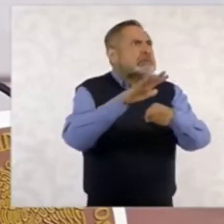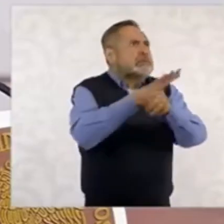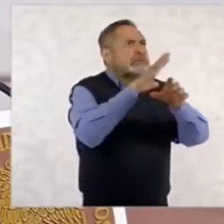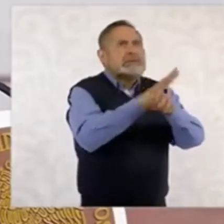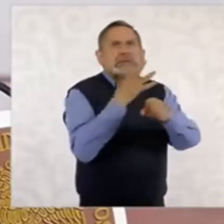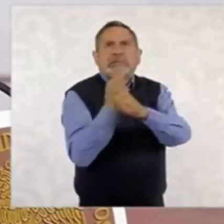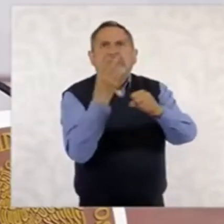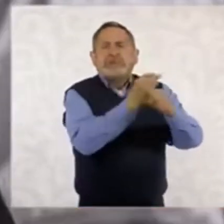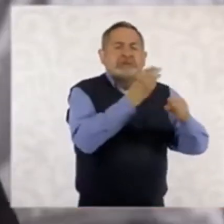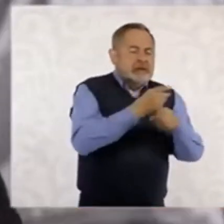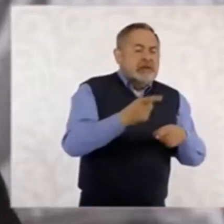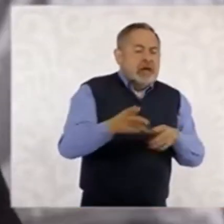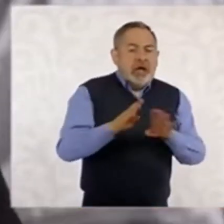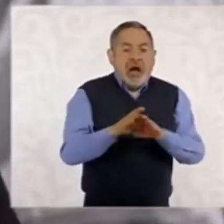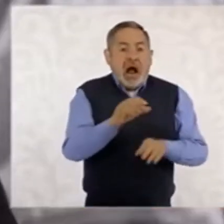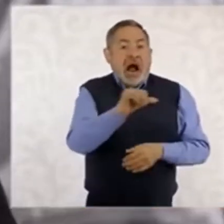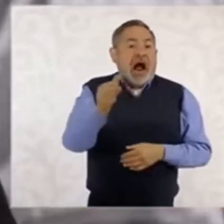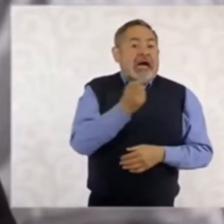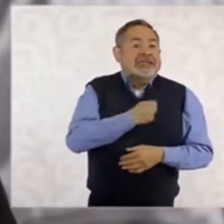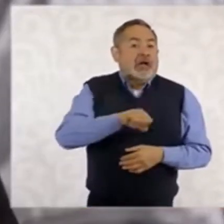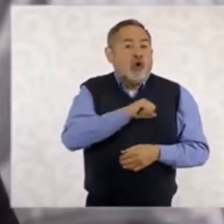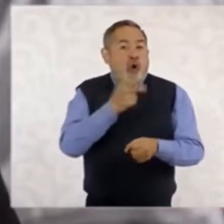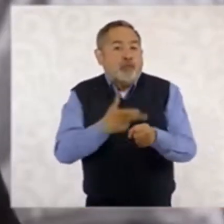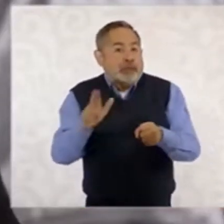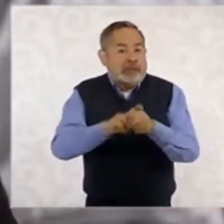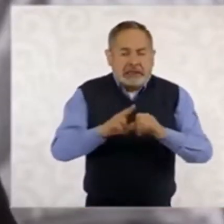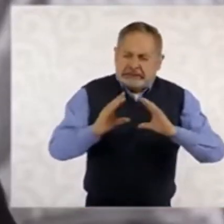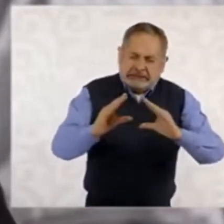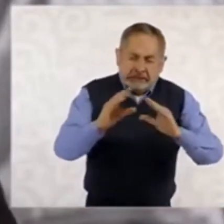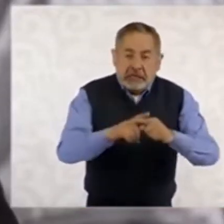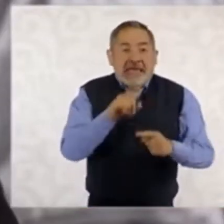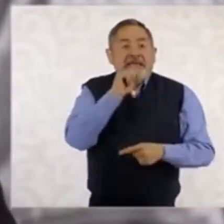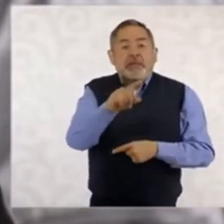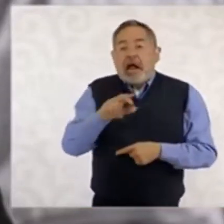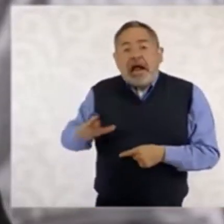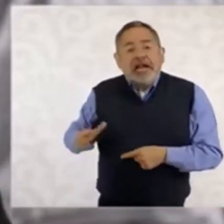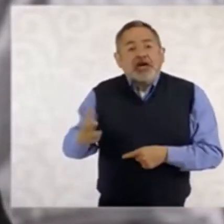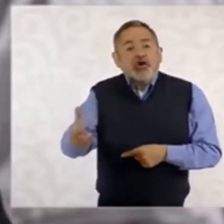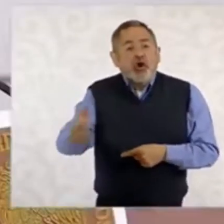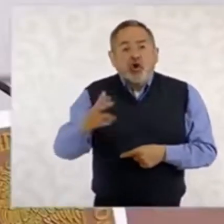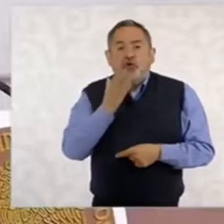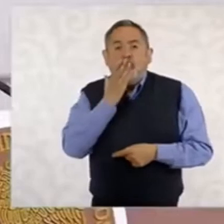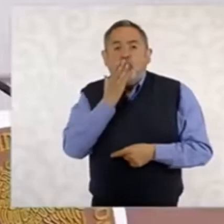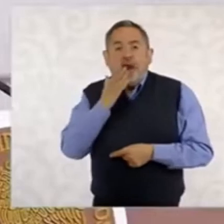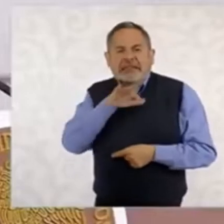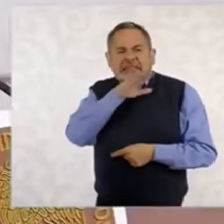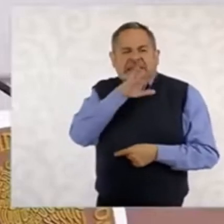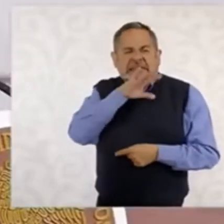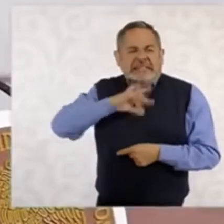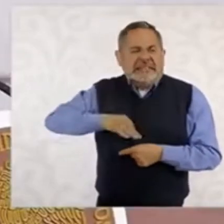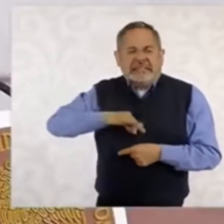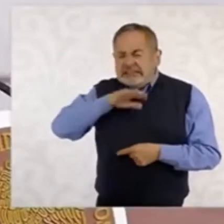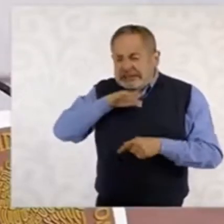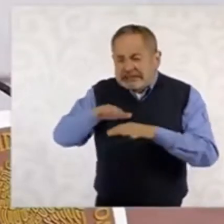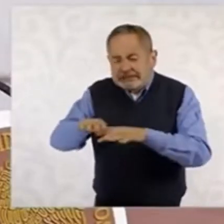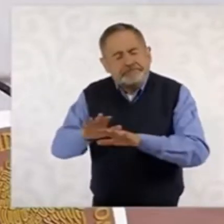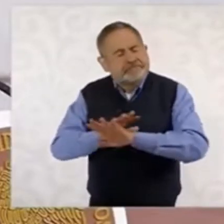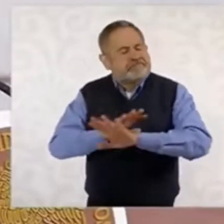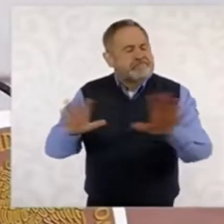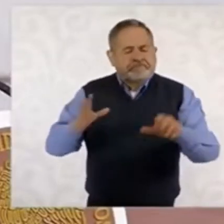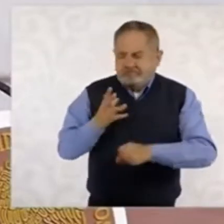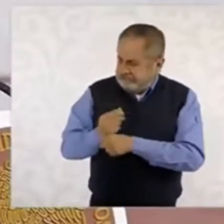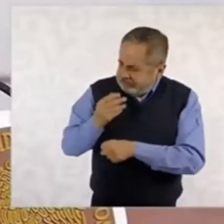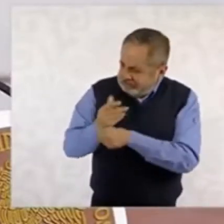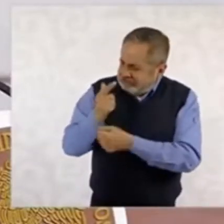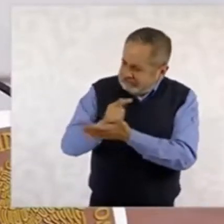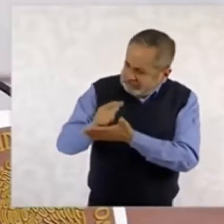en los servicios de salud en la zona del río Sonora. Para ello ha sido fundamental el trabajo conjunto